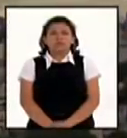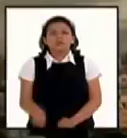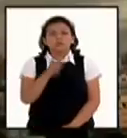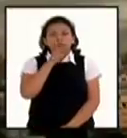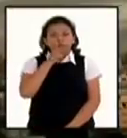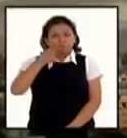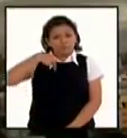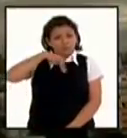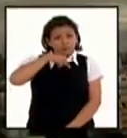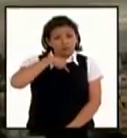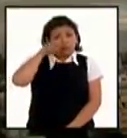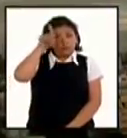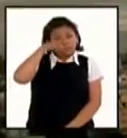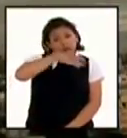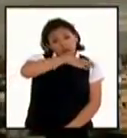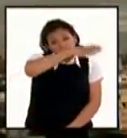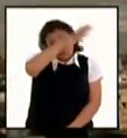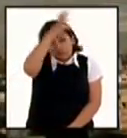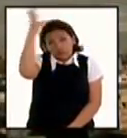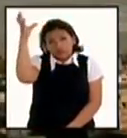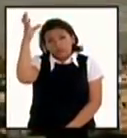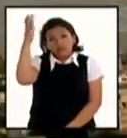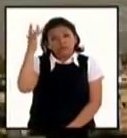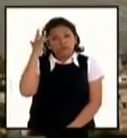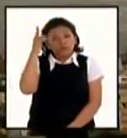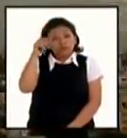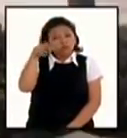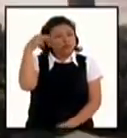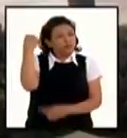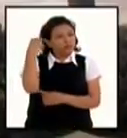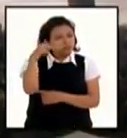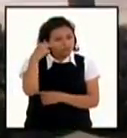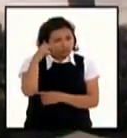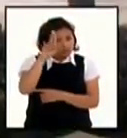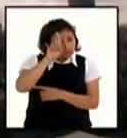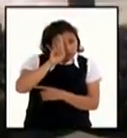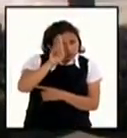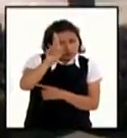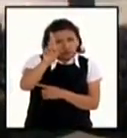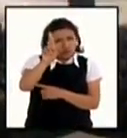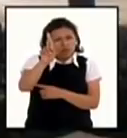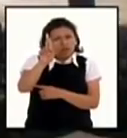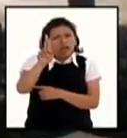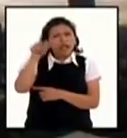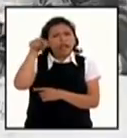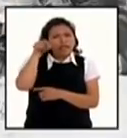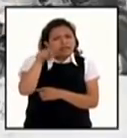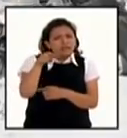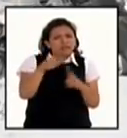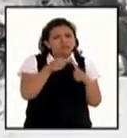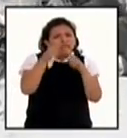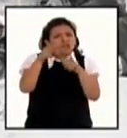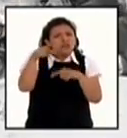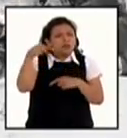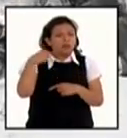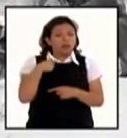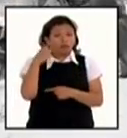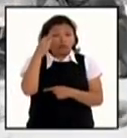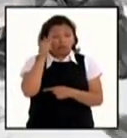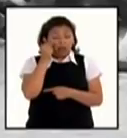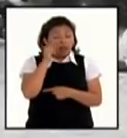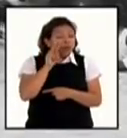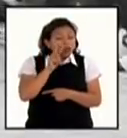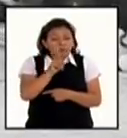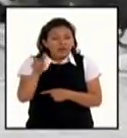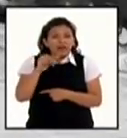Padre nuestro que estás en los cielos, santificado sea tu nombre. No quienes santifican en tu nombre cerrando un ojo para no ver las